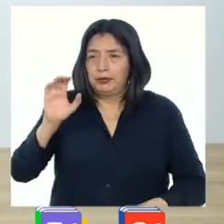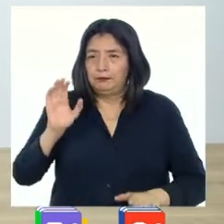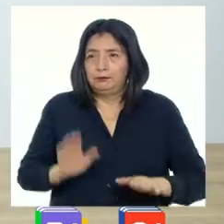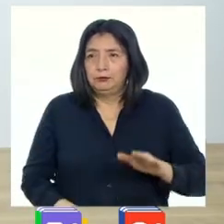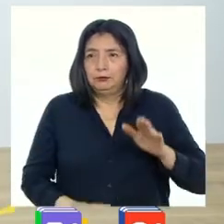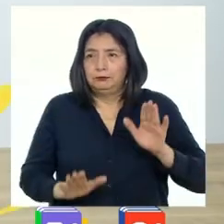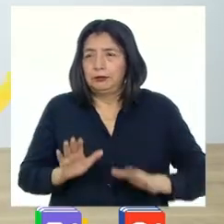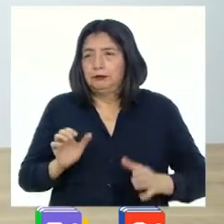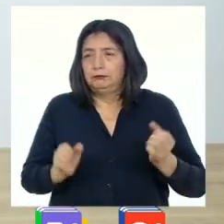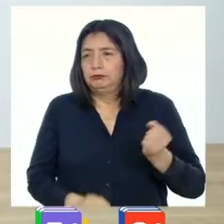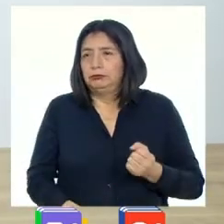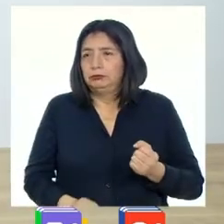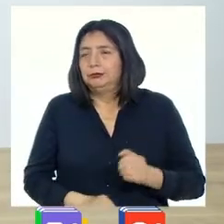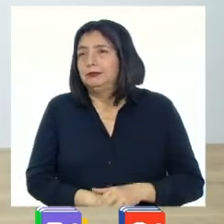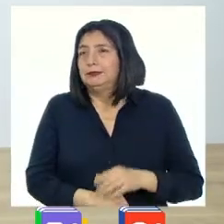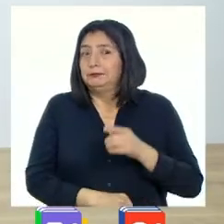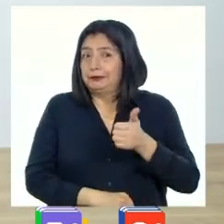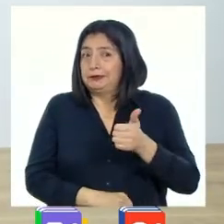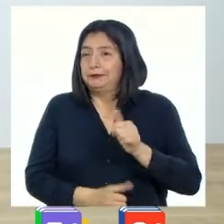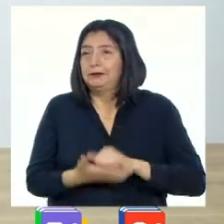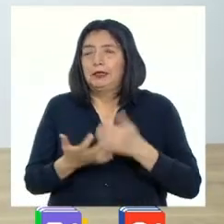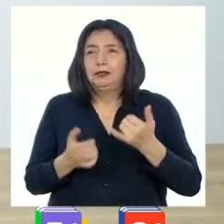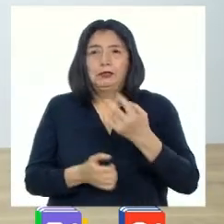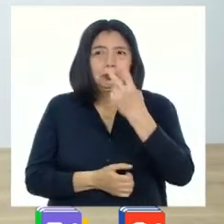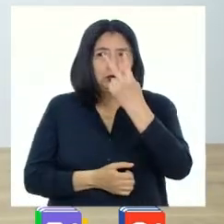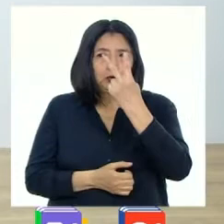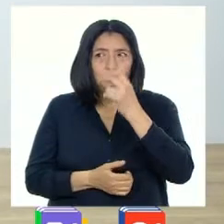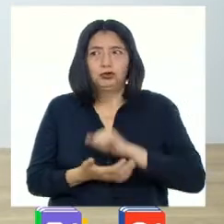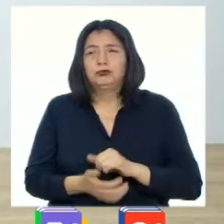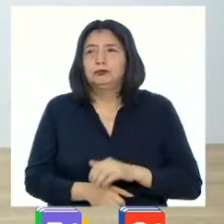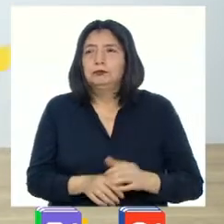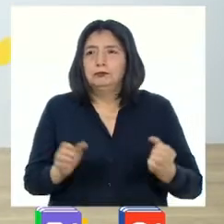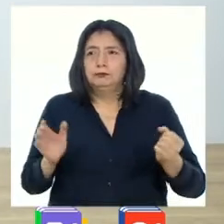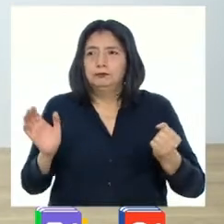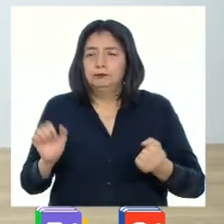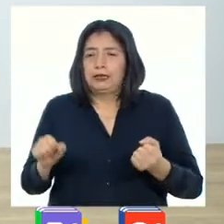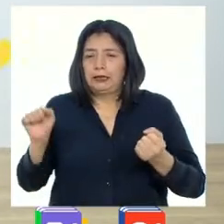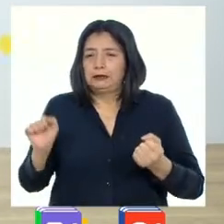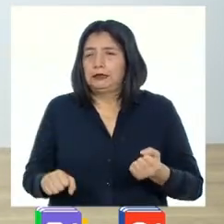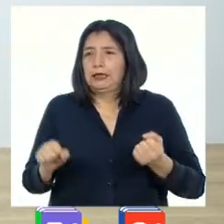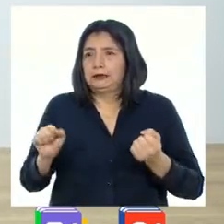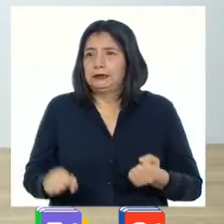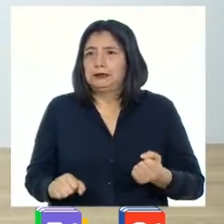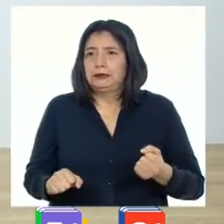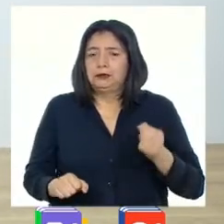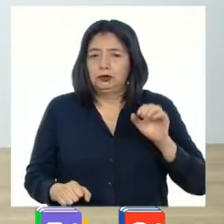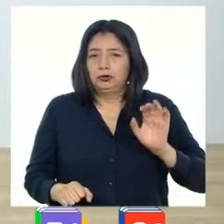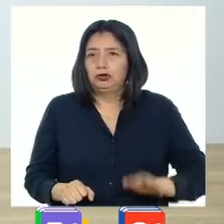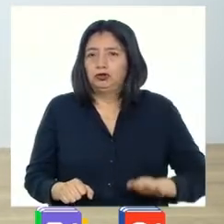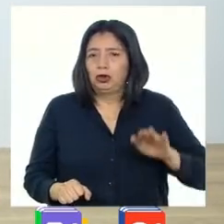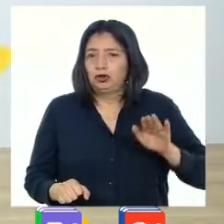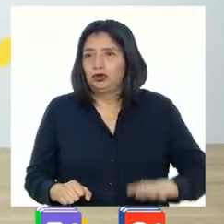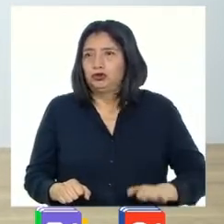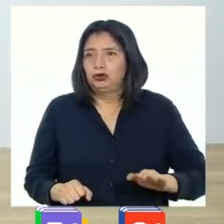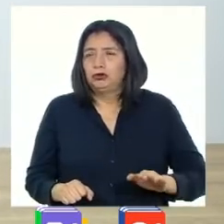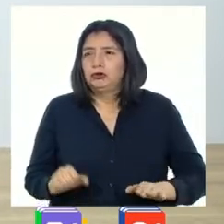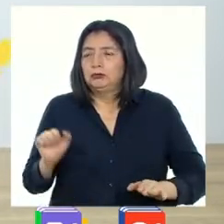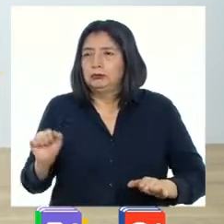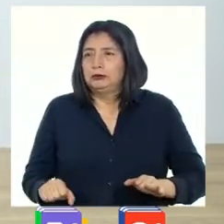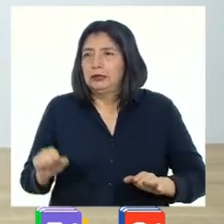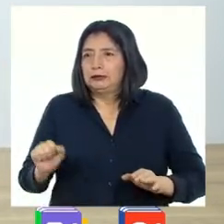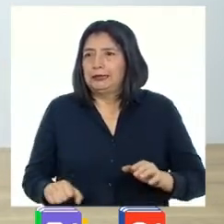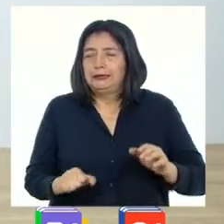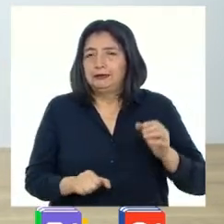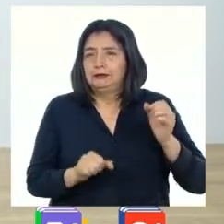y boom, boom, K. ¡Muy bien! Ahora dos golpes aquí. Clac, clac, dos veces con el pie. Clac,